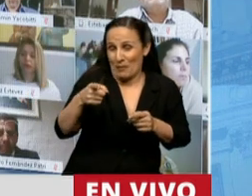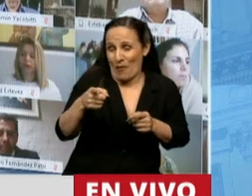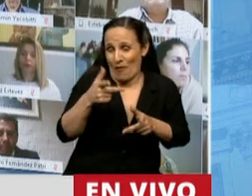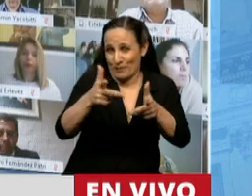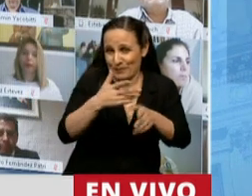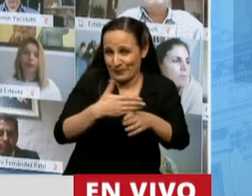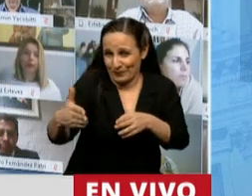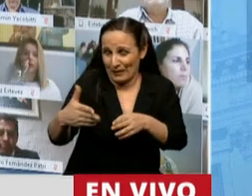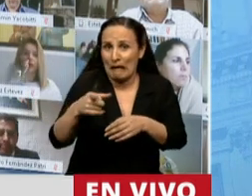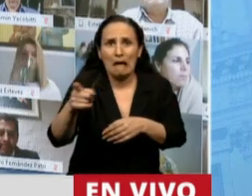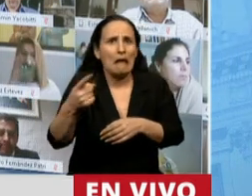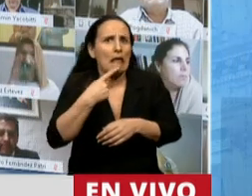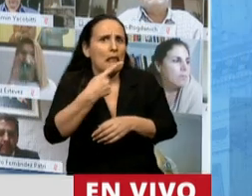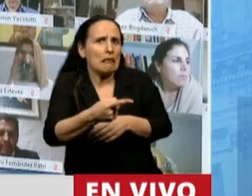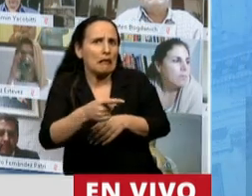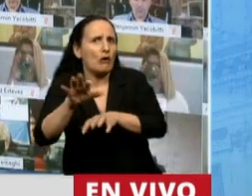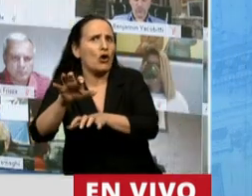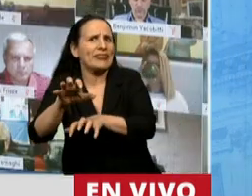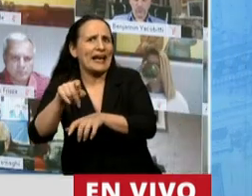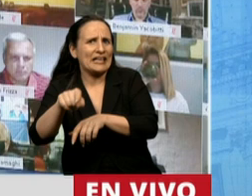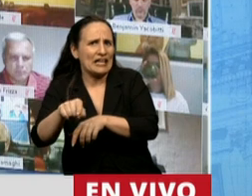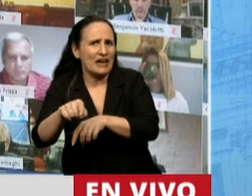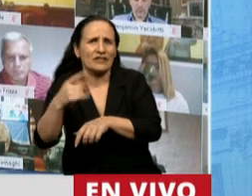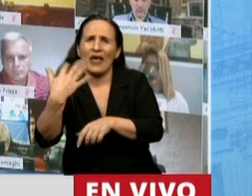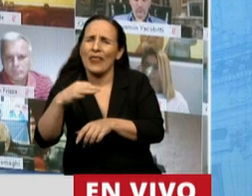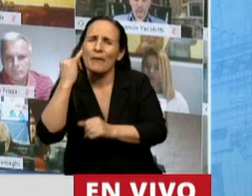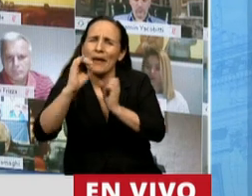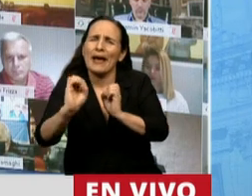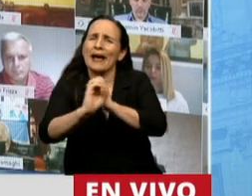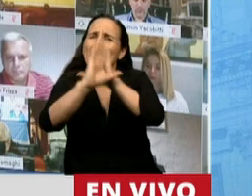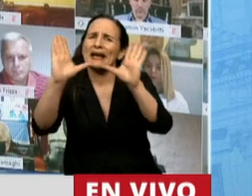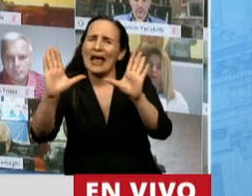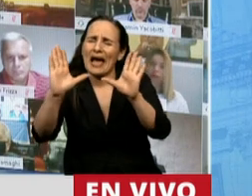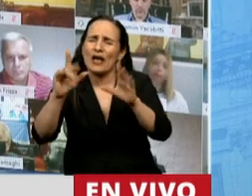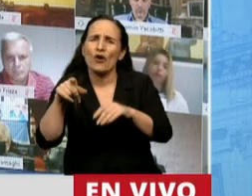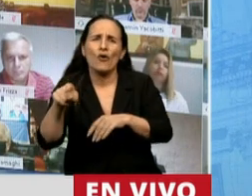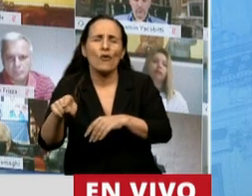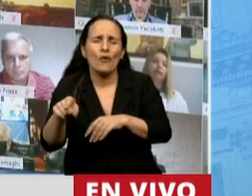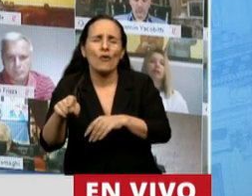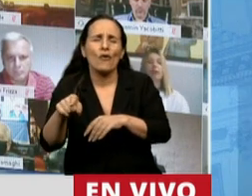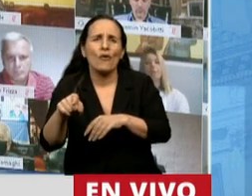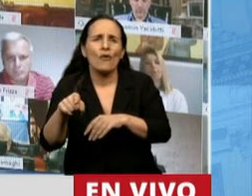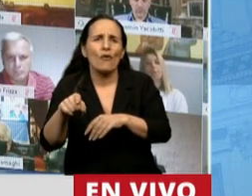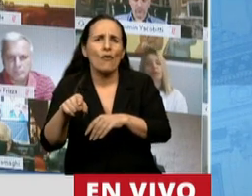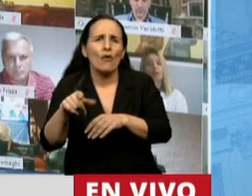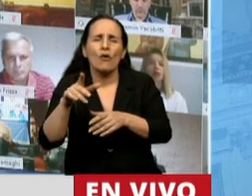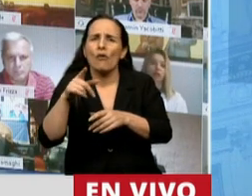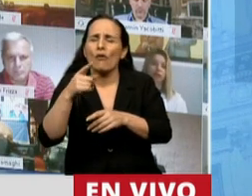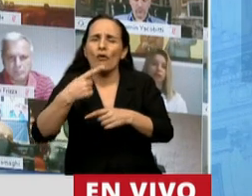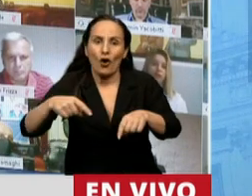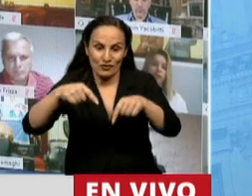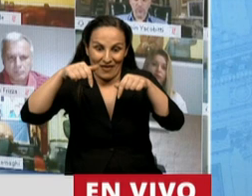dijo que para que quede la versión taquigráfica debía quedar Claro que se refería a cuestiones que se dieran